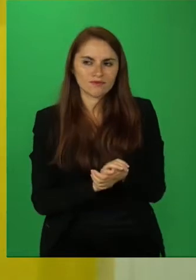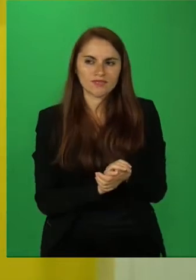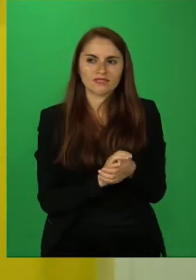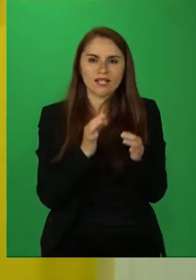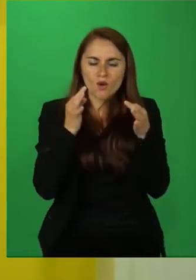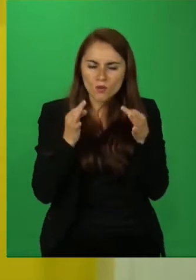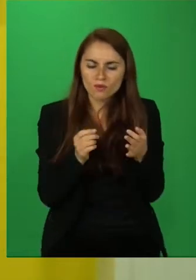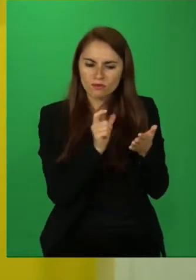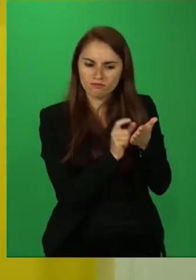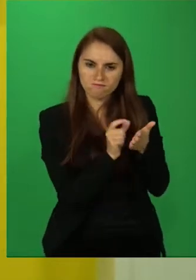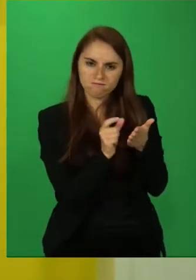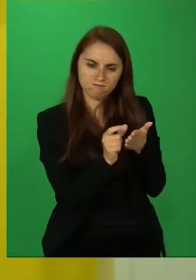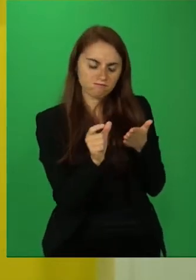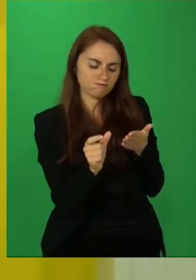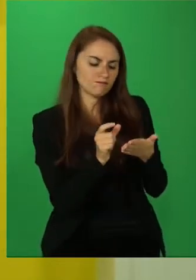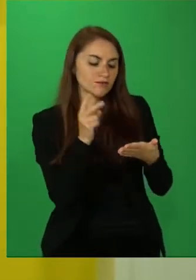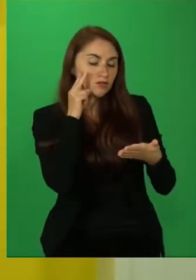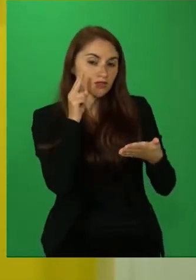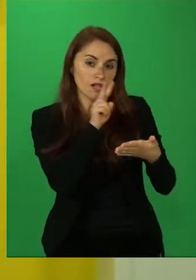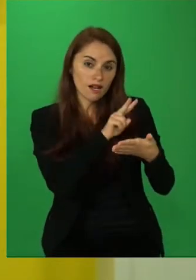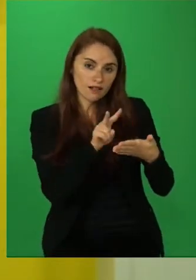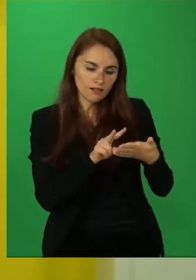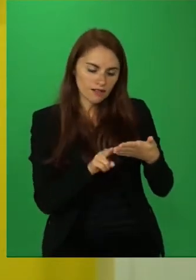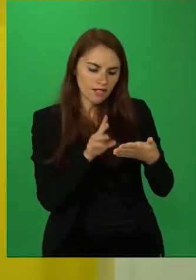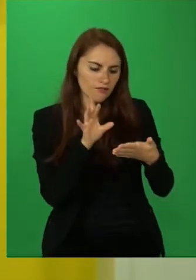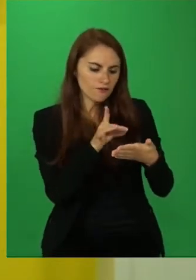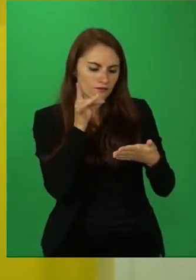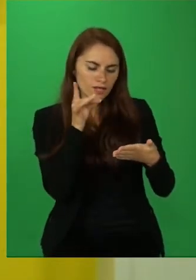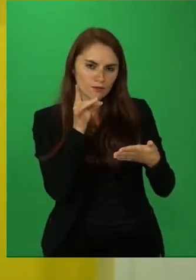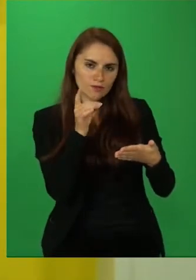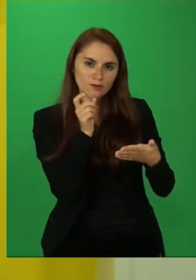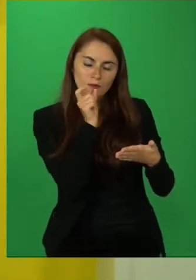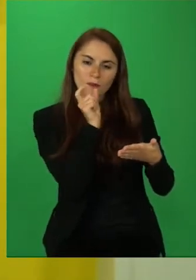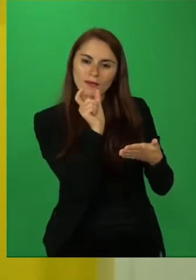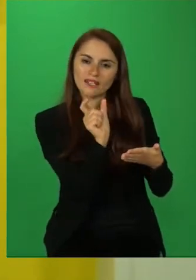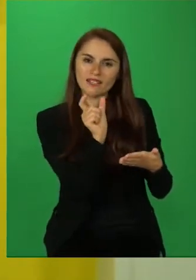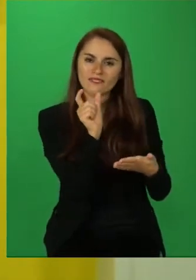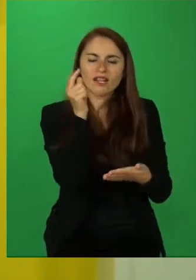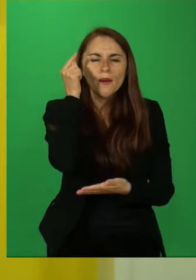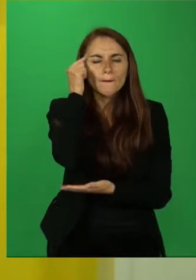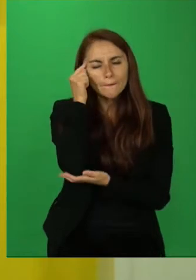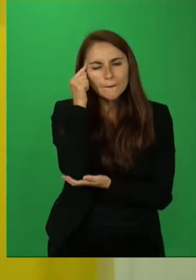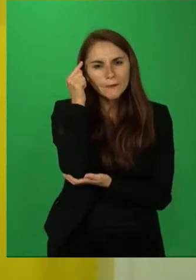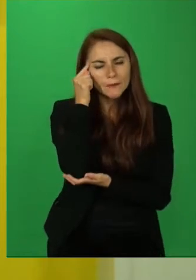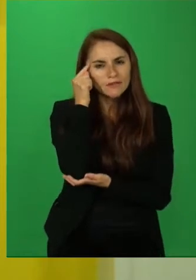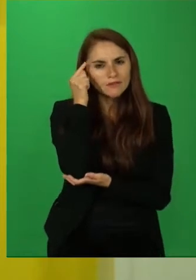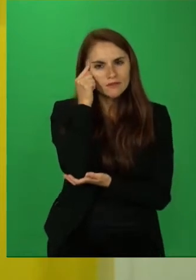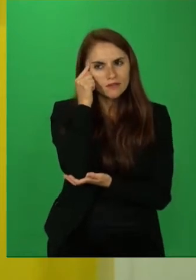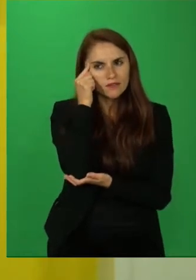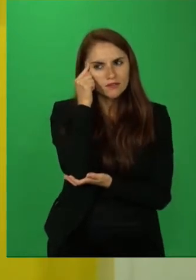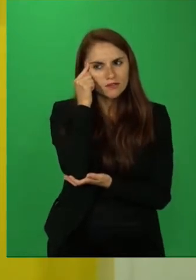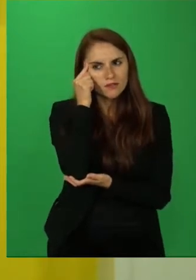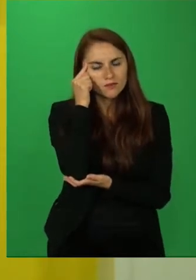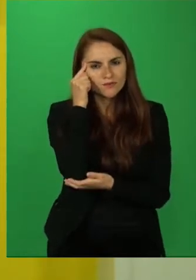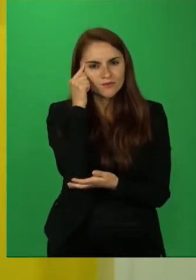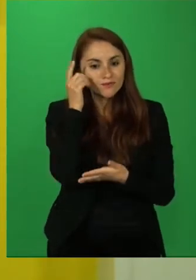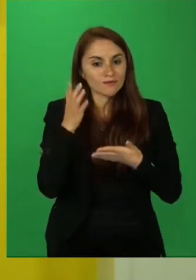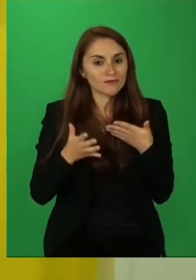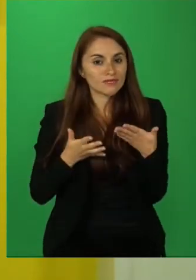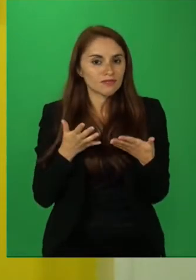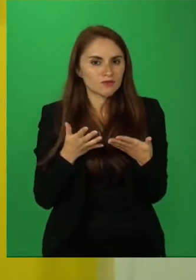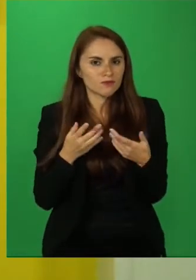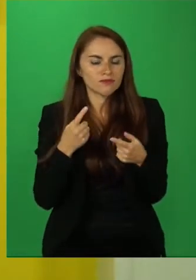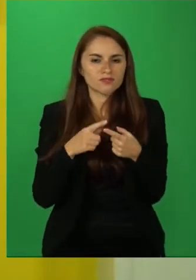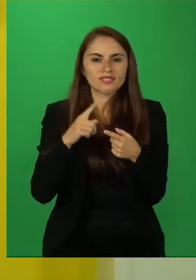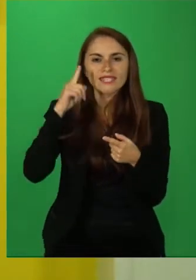están pensadas previamente. Fíjate acá, la palabra pensando, modalizador, y la palabra